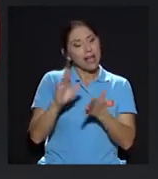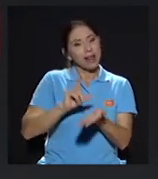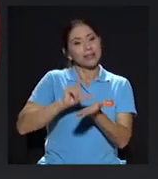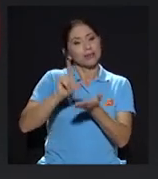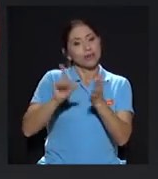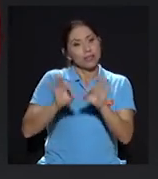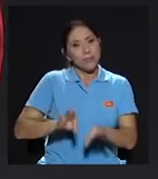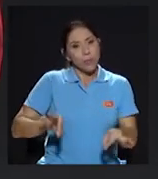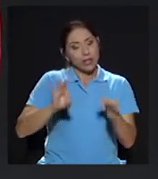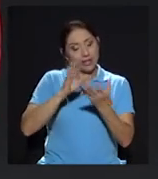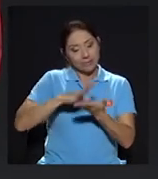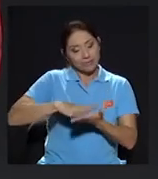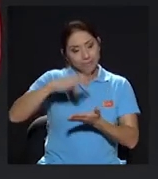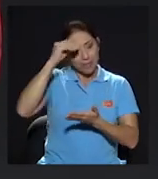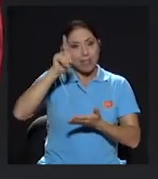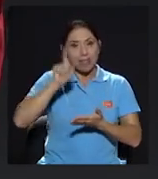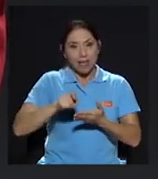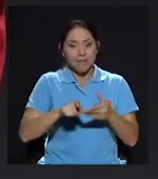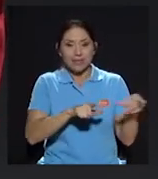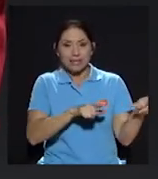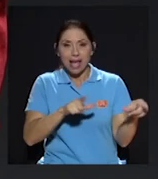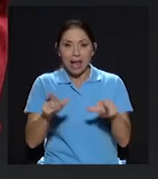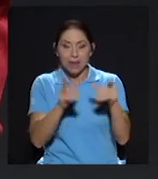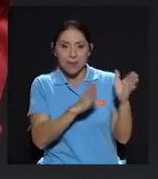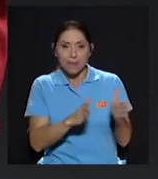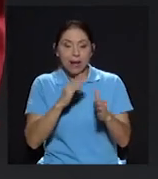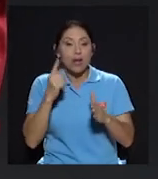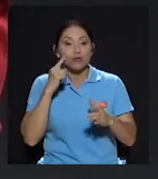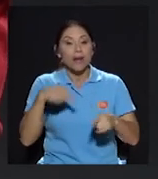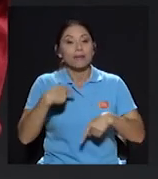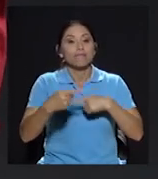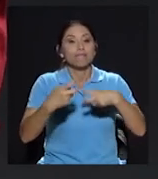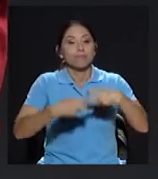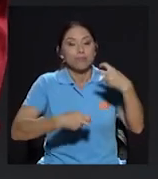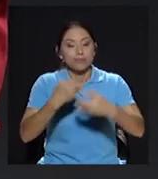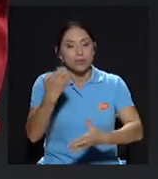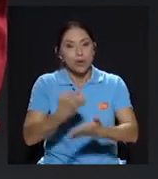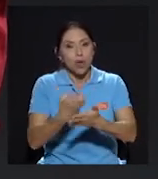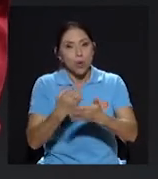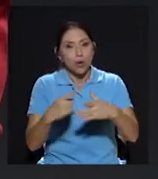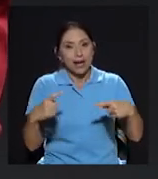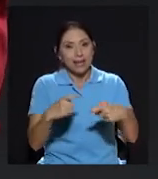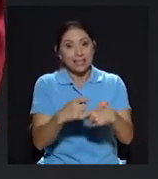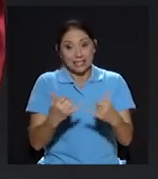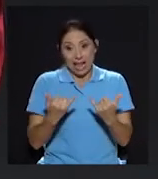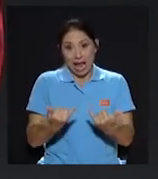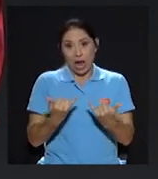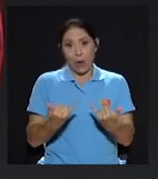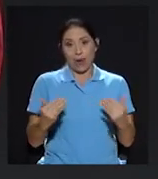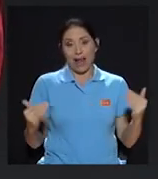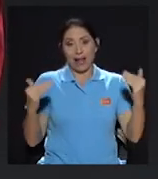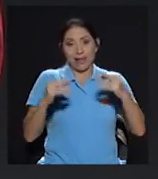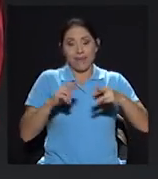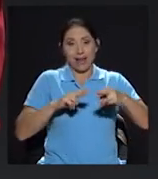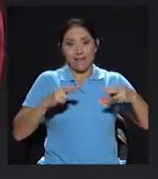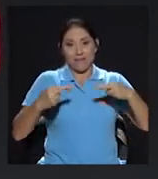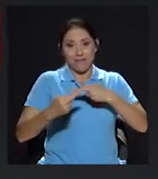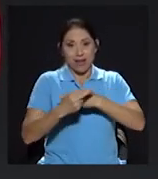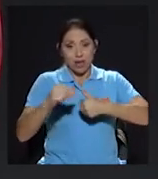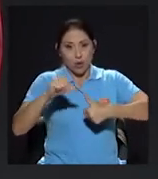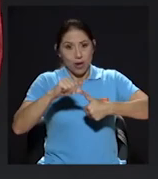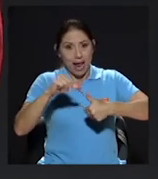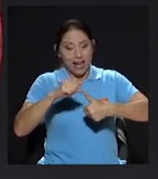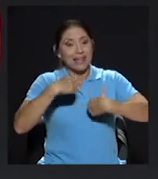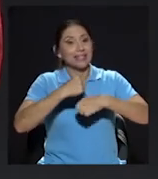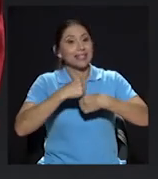preparados para una crisis hoy día incluso a nivel regional se hacen simulacros de crisis sobre todo con